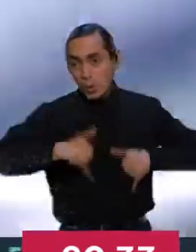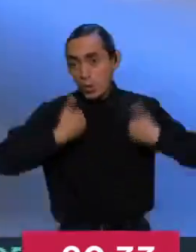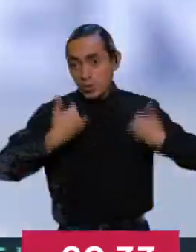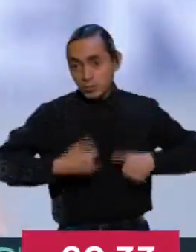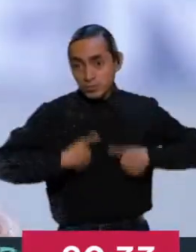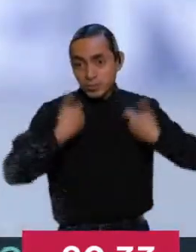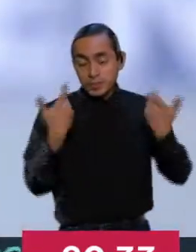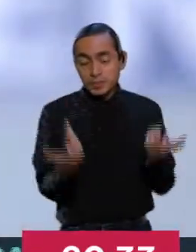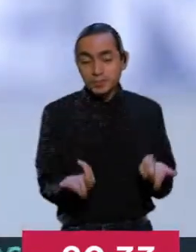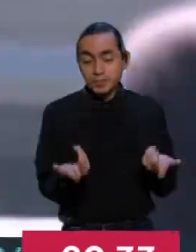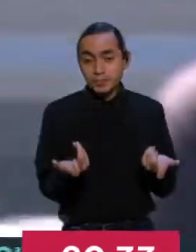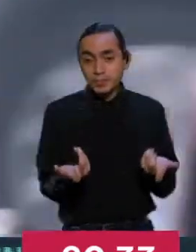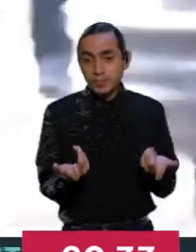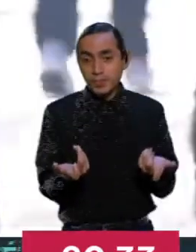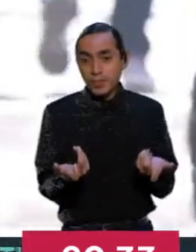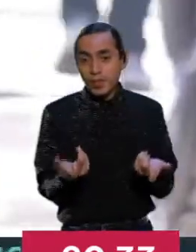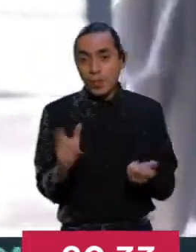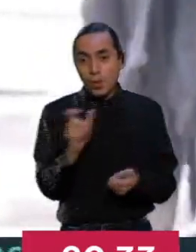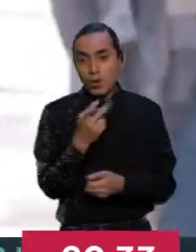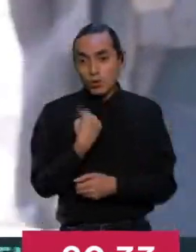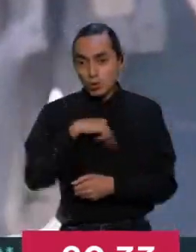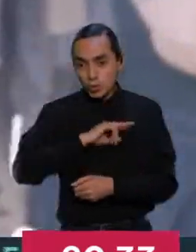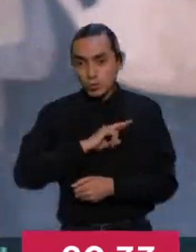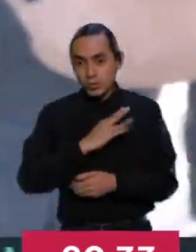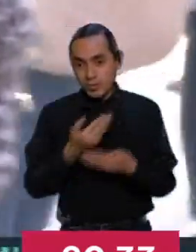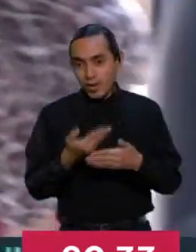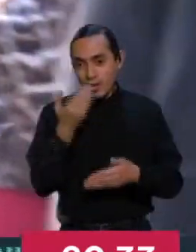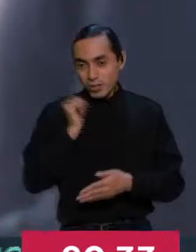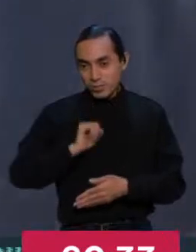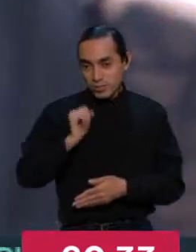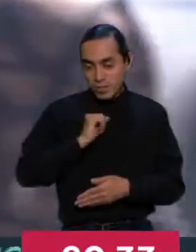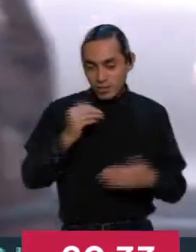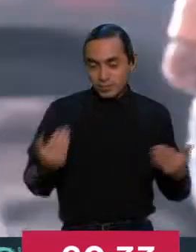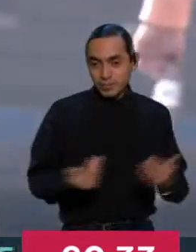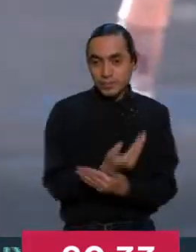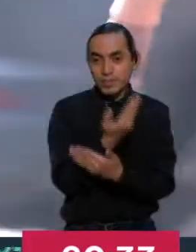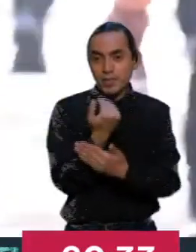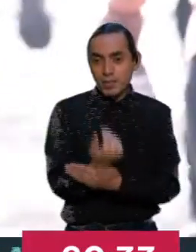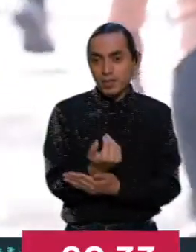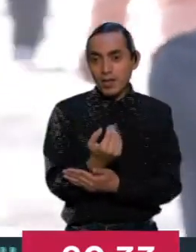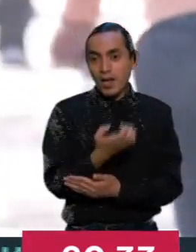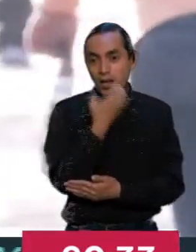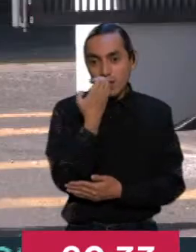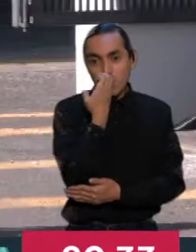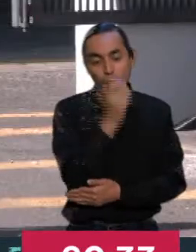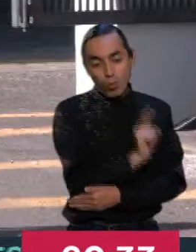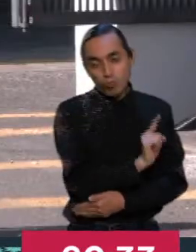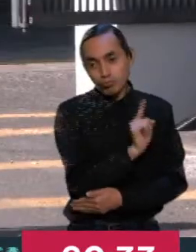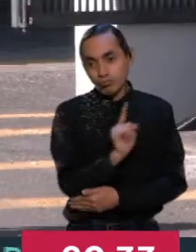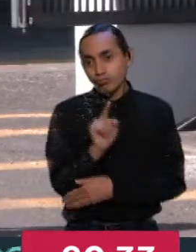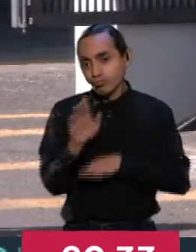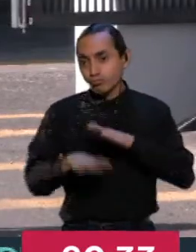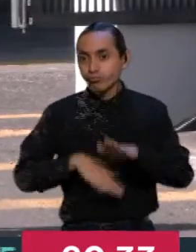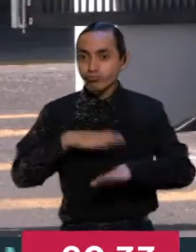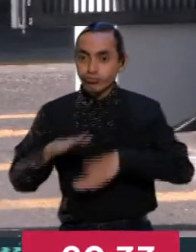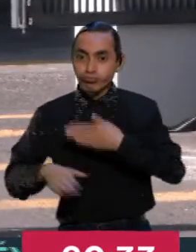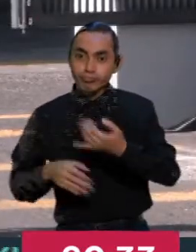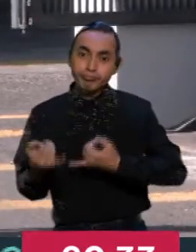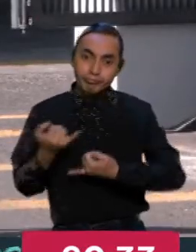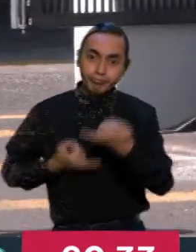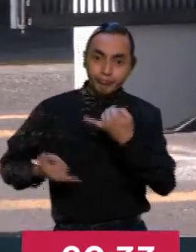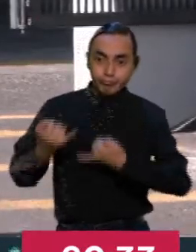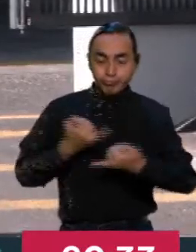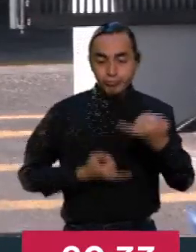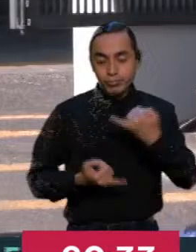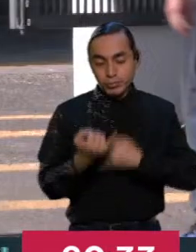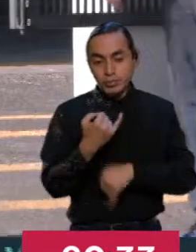con el tiempo, quienes nacimos literalmente el siglo pasado, íbamos caminando a la escuela, jugábamos en la calle, en el espacio público. Ahora, de